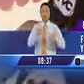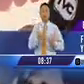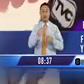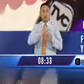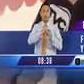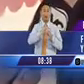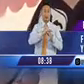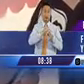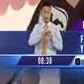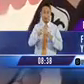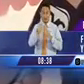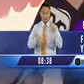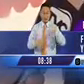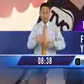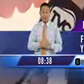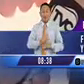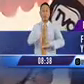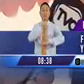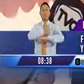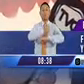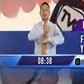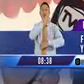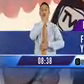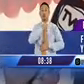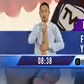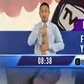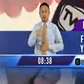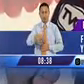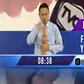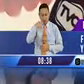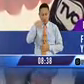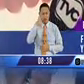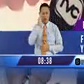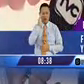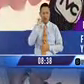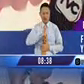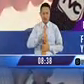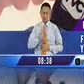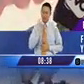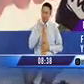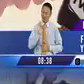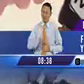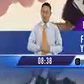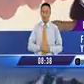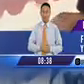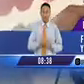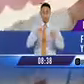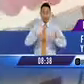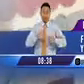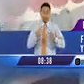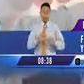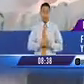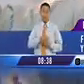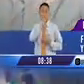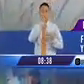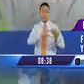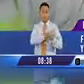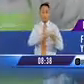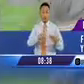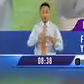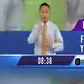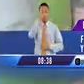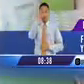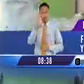cordialmente invitándoles a la Plaza Eloy El Farro para que vengan a degustar de las comidas típicas y, ¿por qué no?, también de la pizza